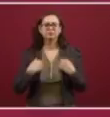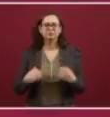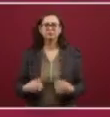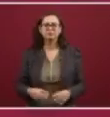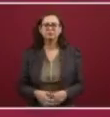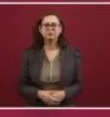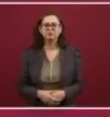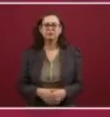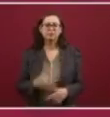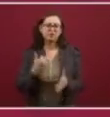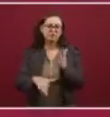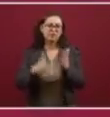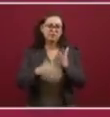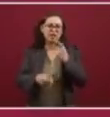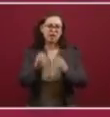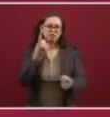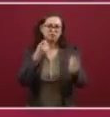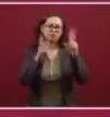estar